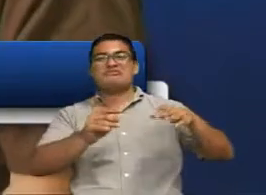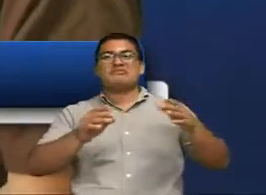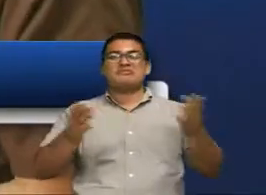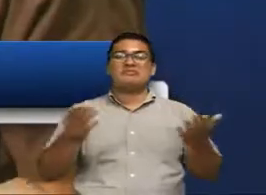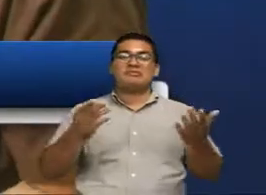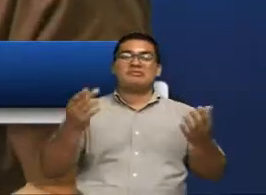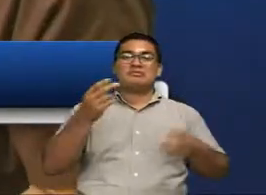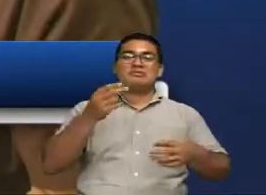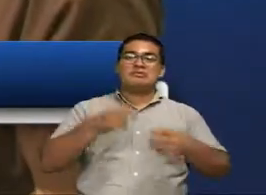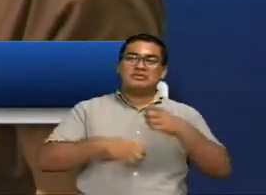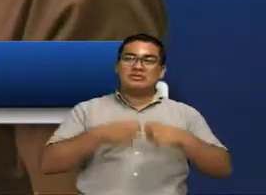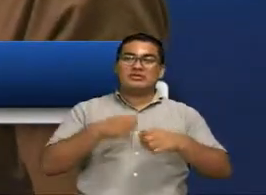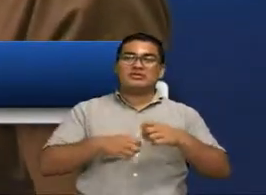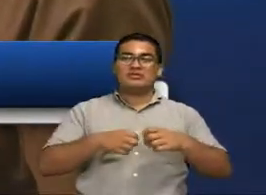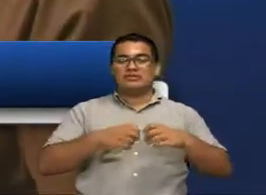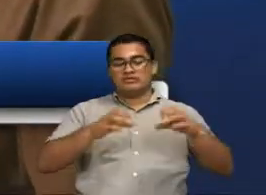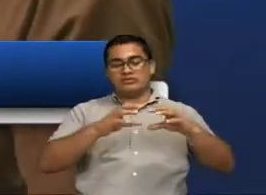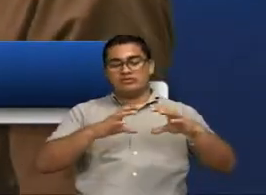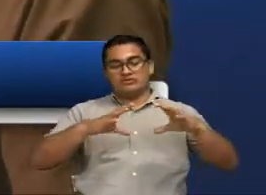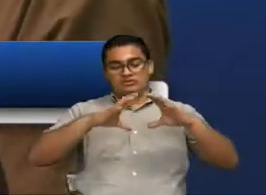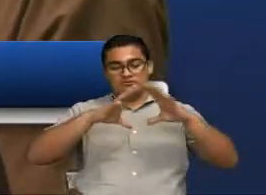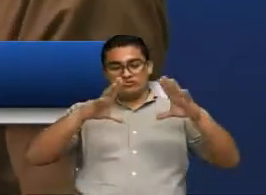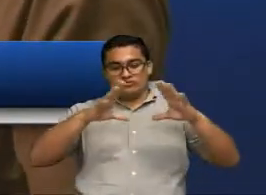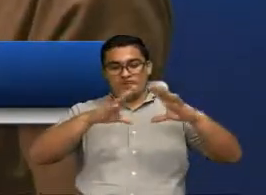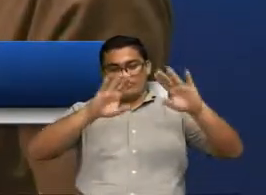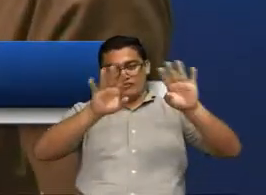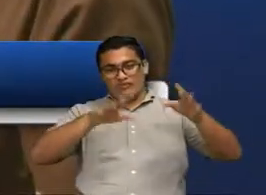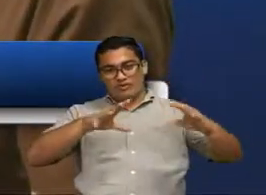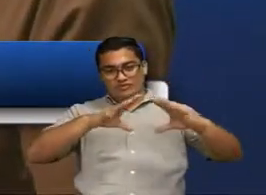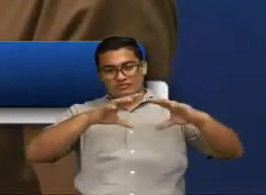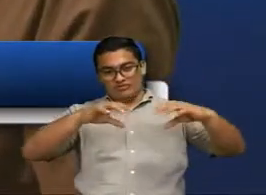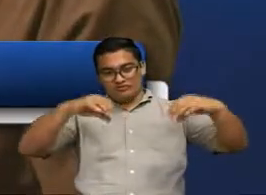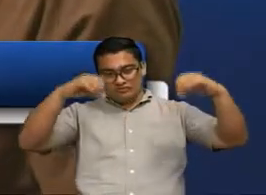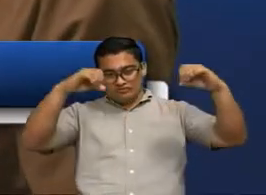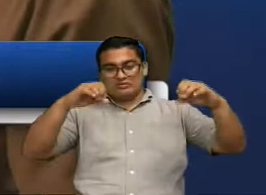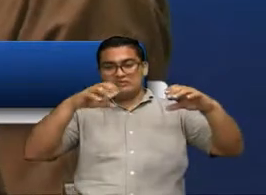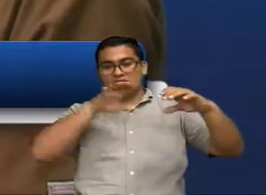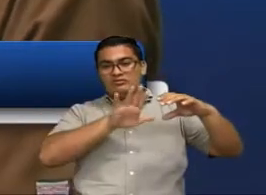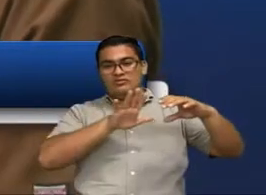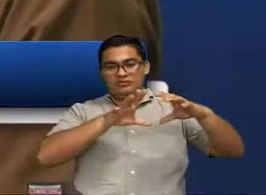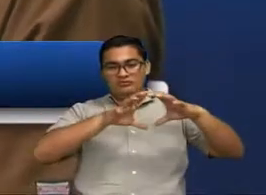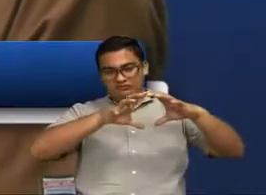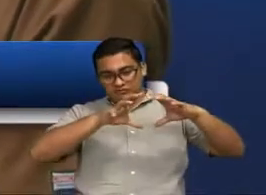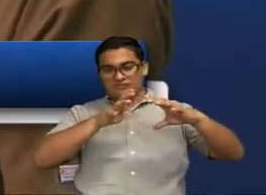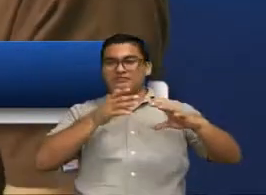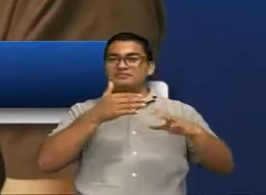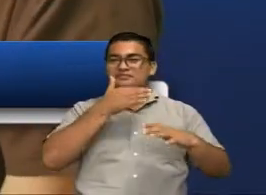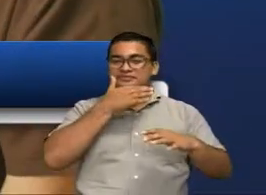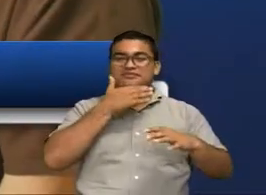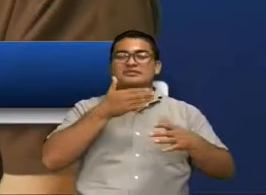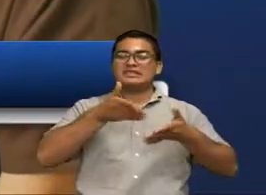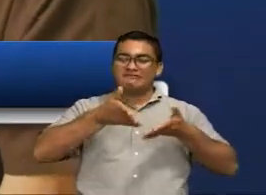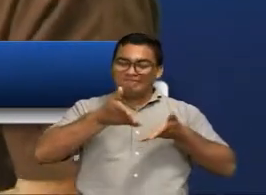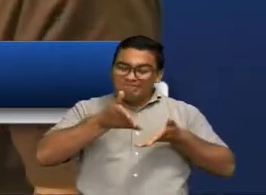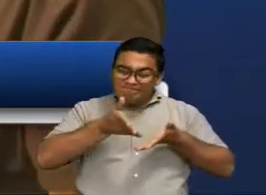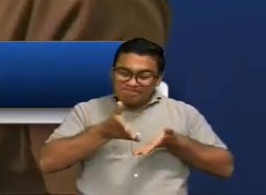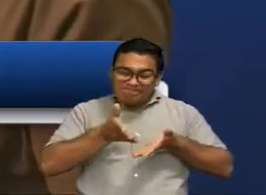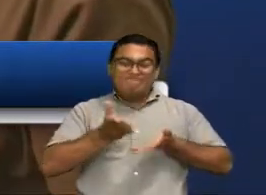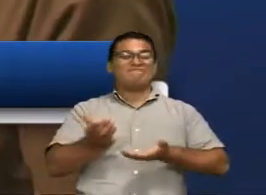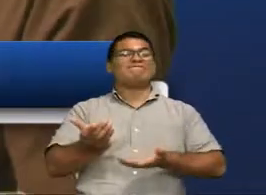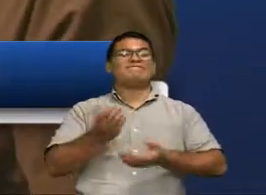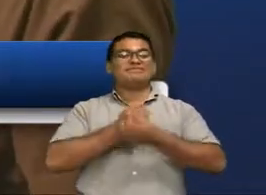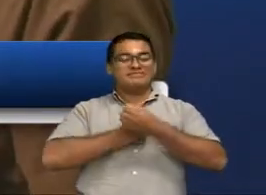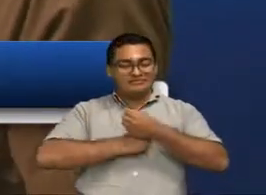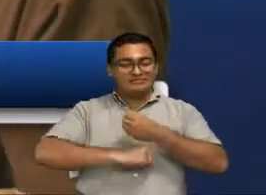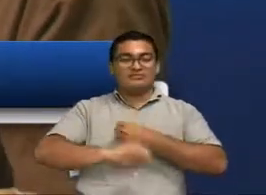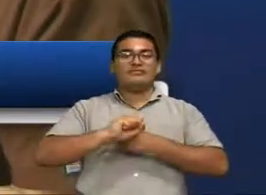hipertonía uterina, que el útero está muy contraído, son complicaciones propias del trabajo de parto. Entonces uno en ese momento